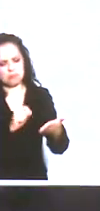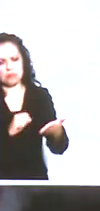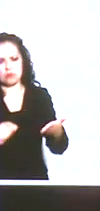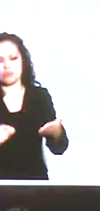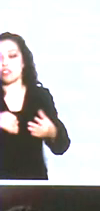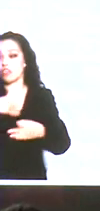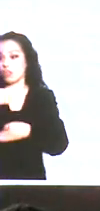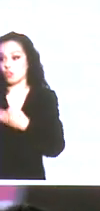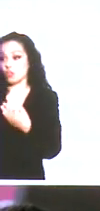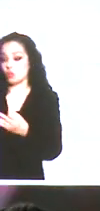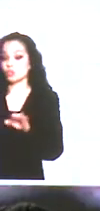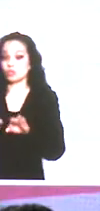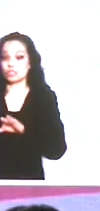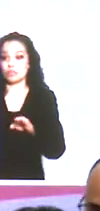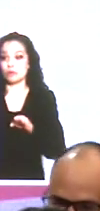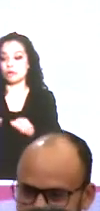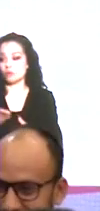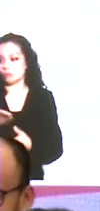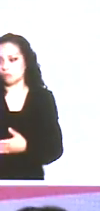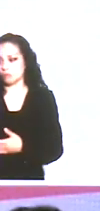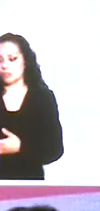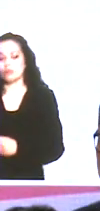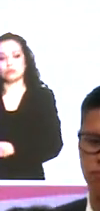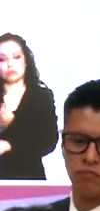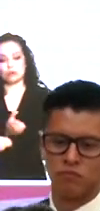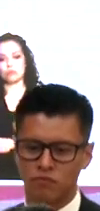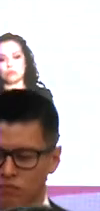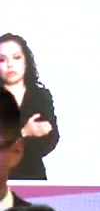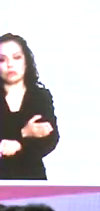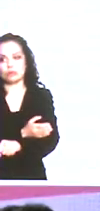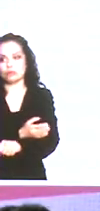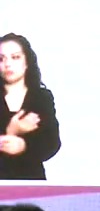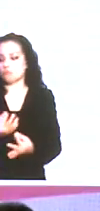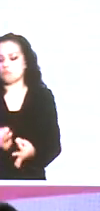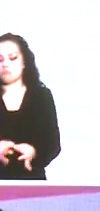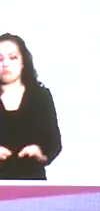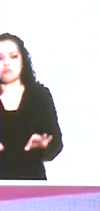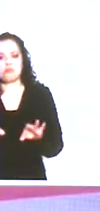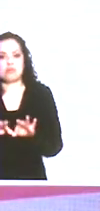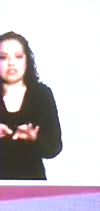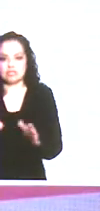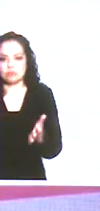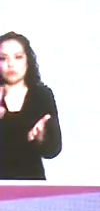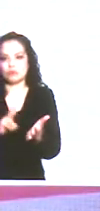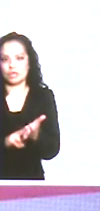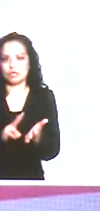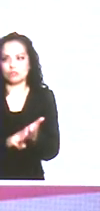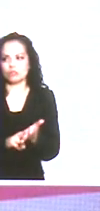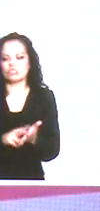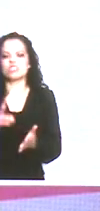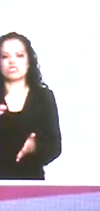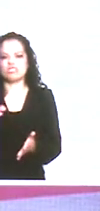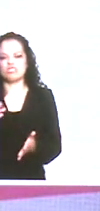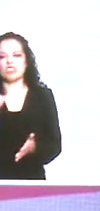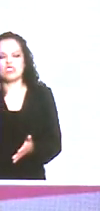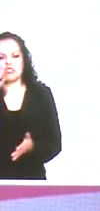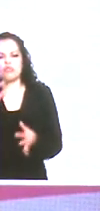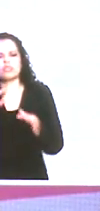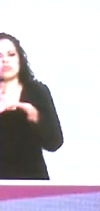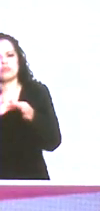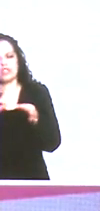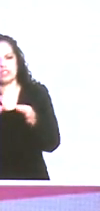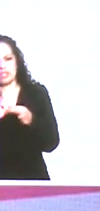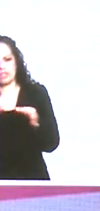que son muy valiosas. Y también quisiera dar una explicación breve de por